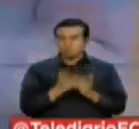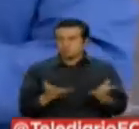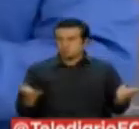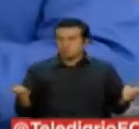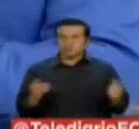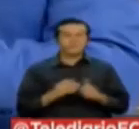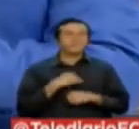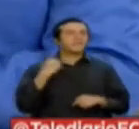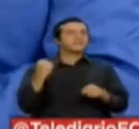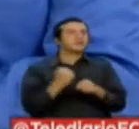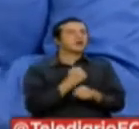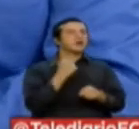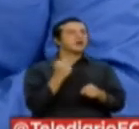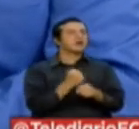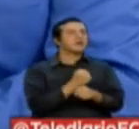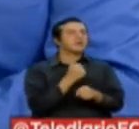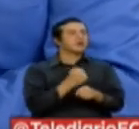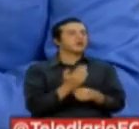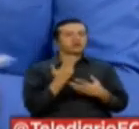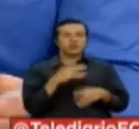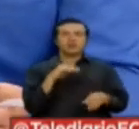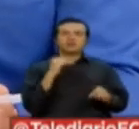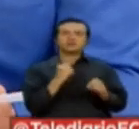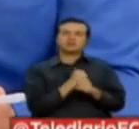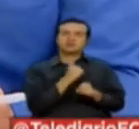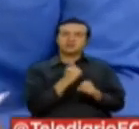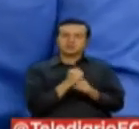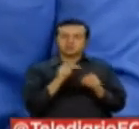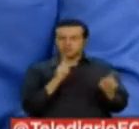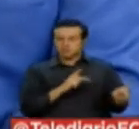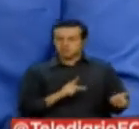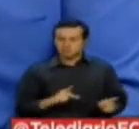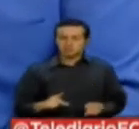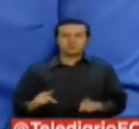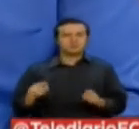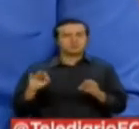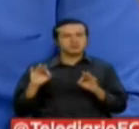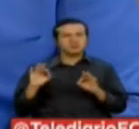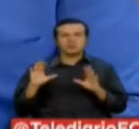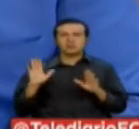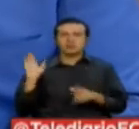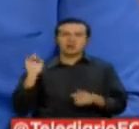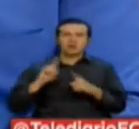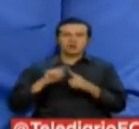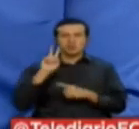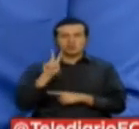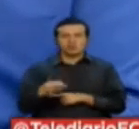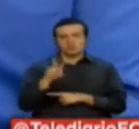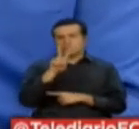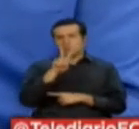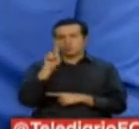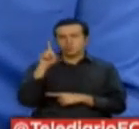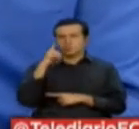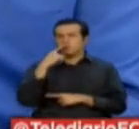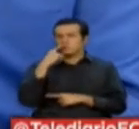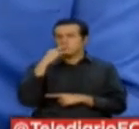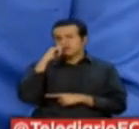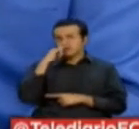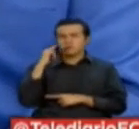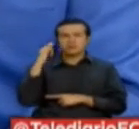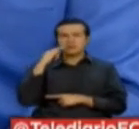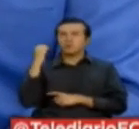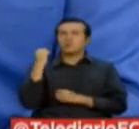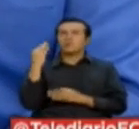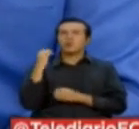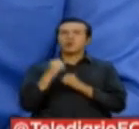este trabajo se hace ya sobre la base de una planificación al 2021, ¿de cuántos niños estaremos hablando